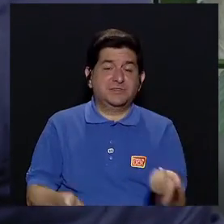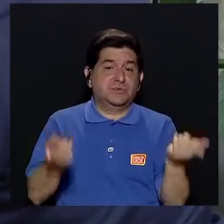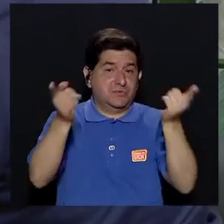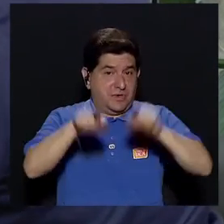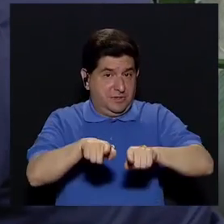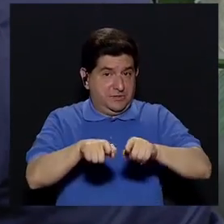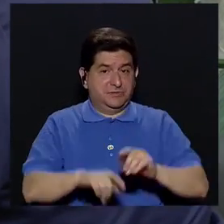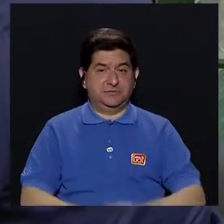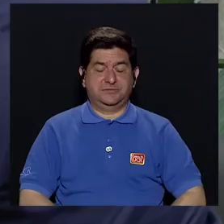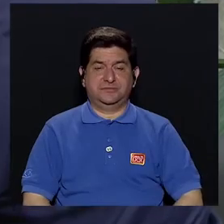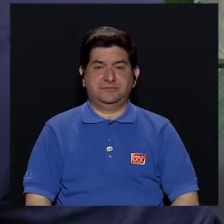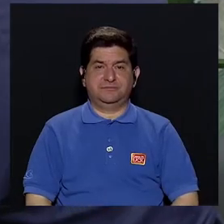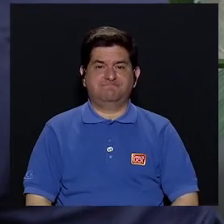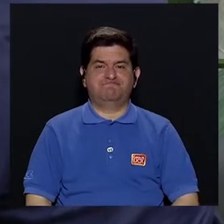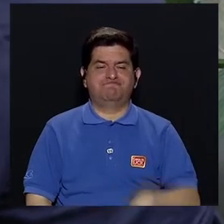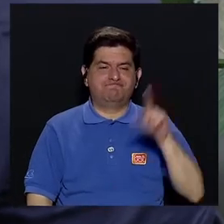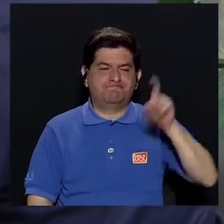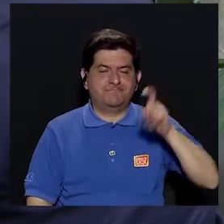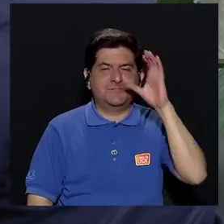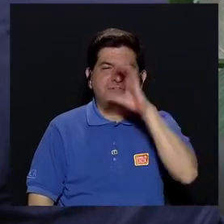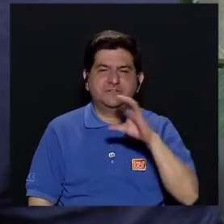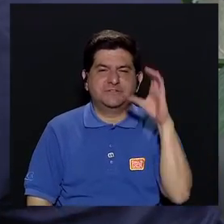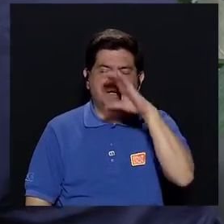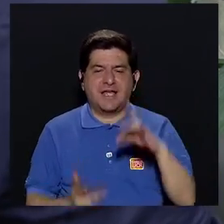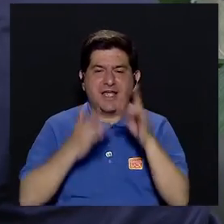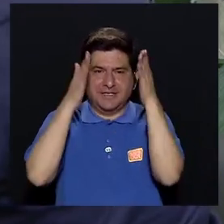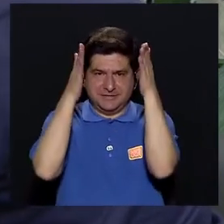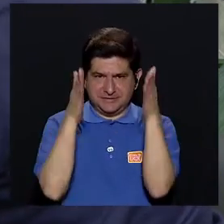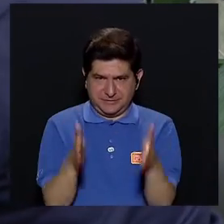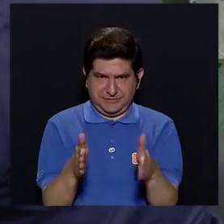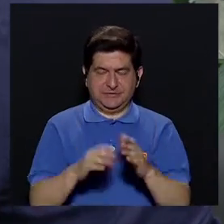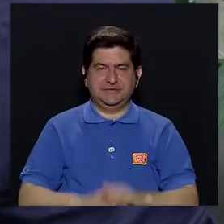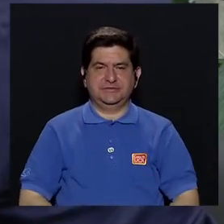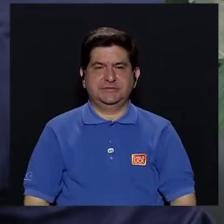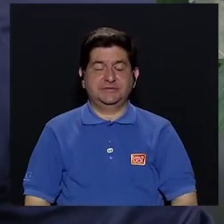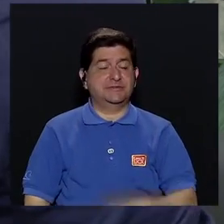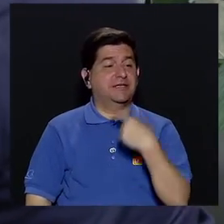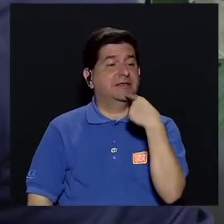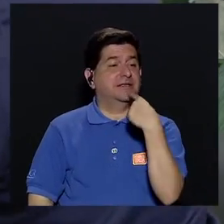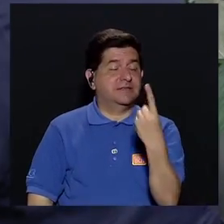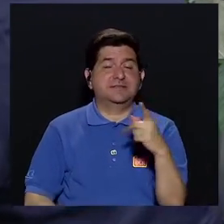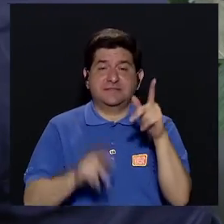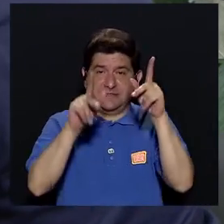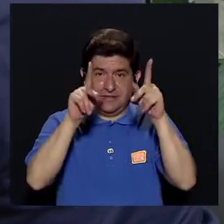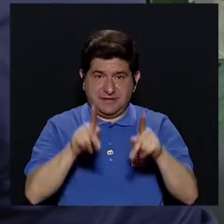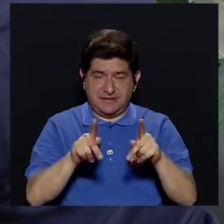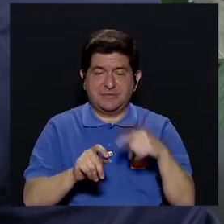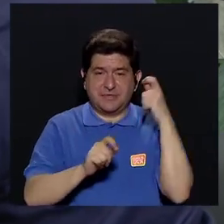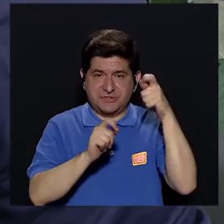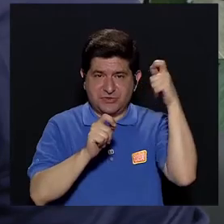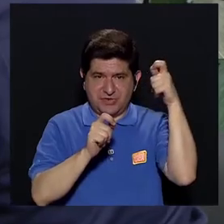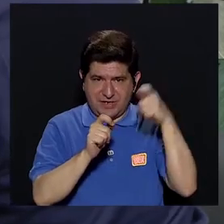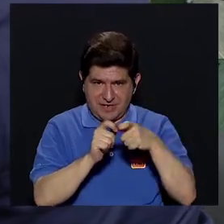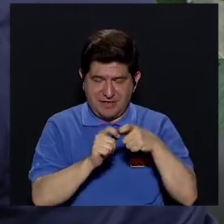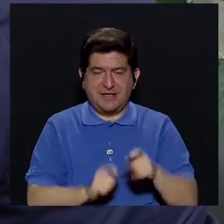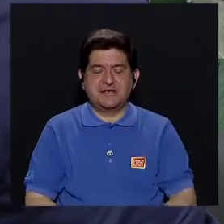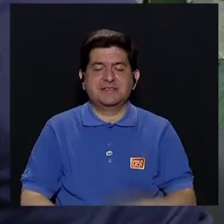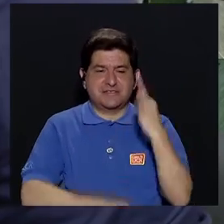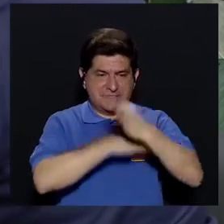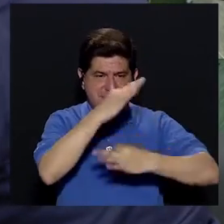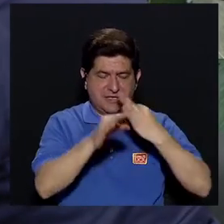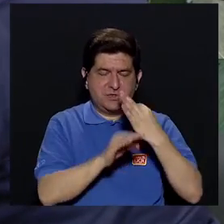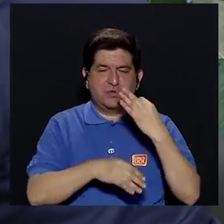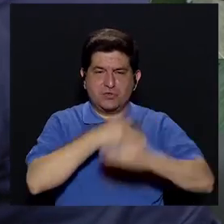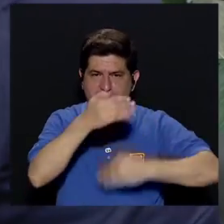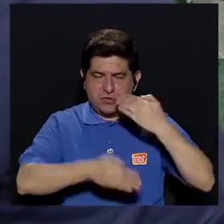Entonces, hay que buscar al especialista indicado en ese determinado